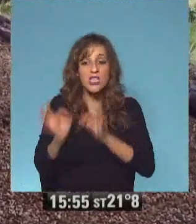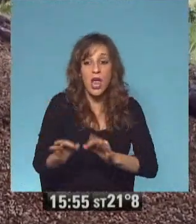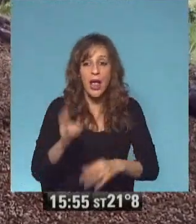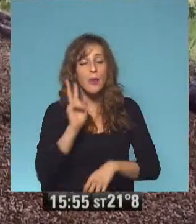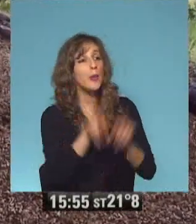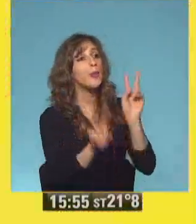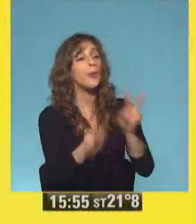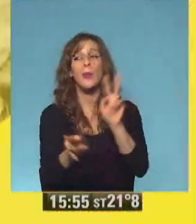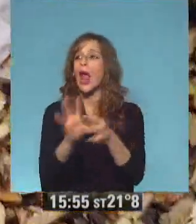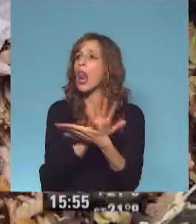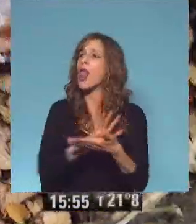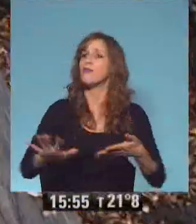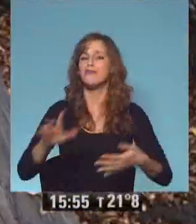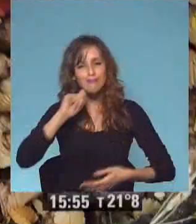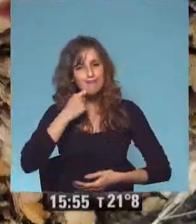Así todos podemos disfrutar